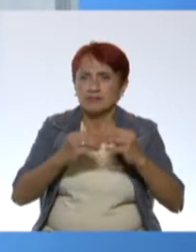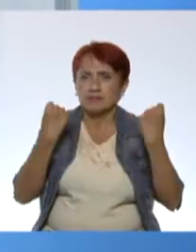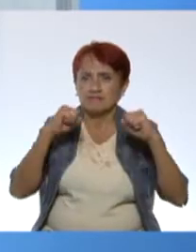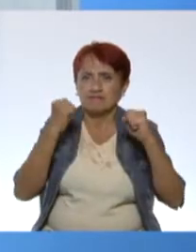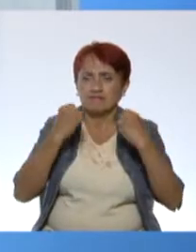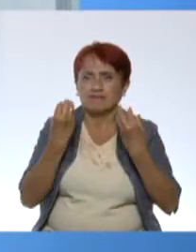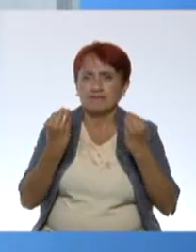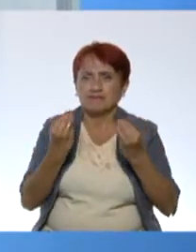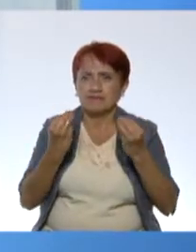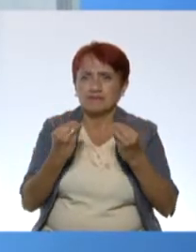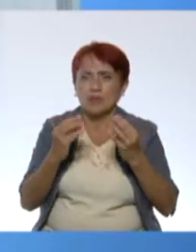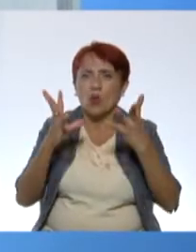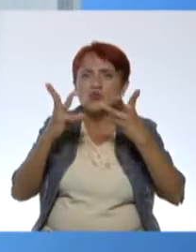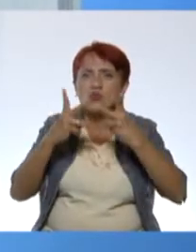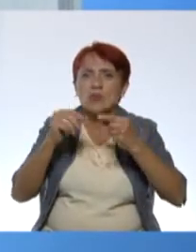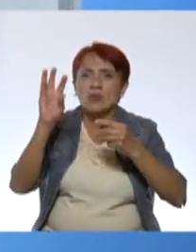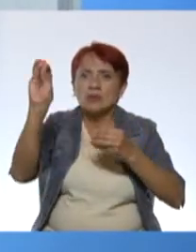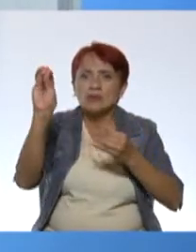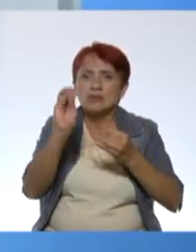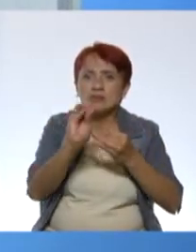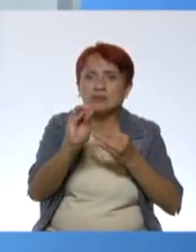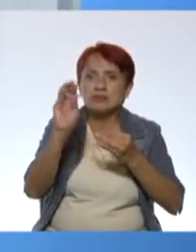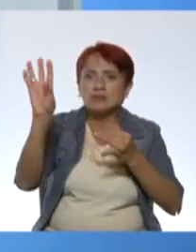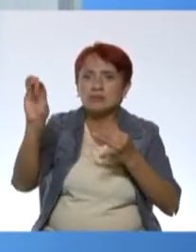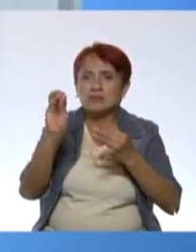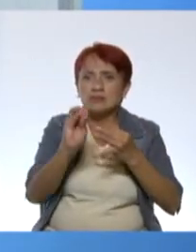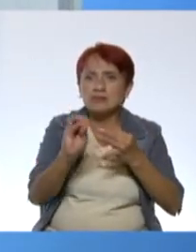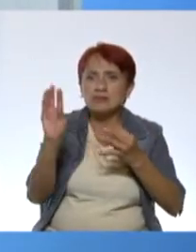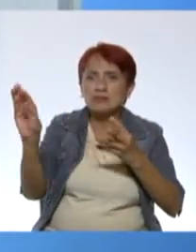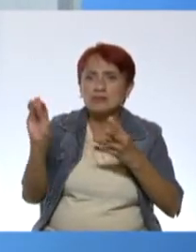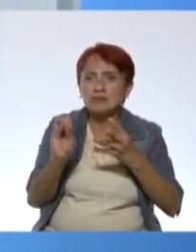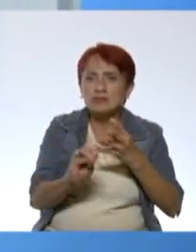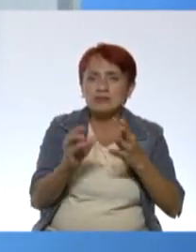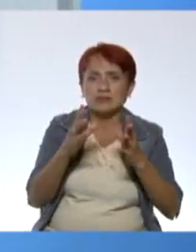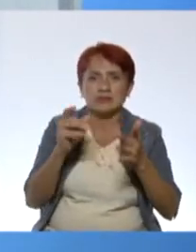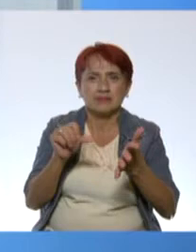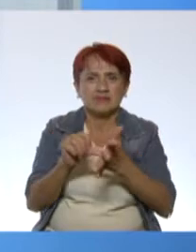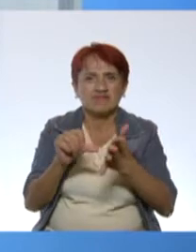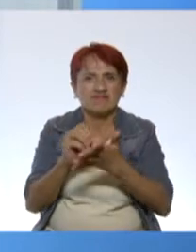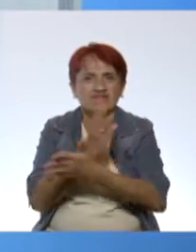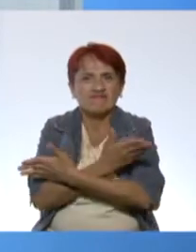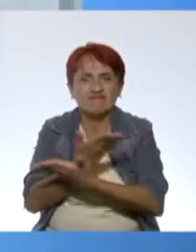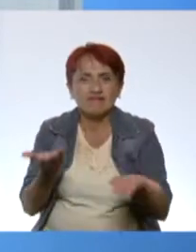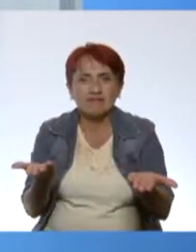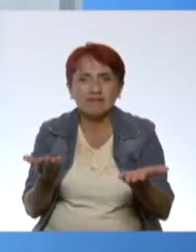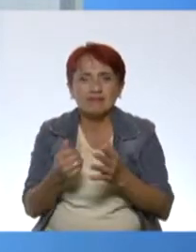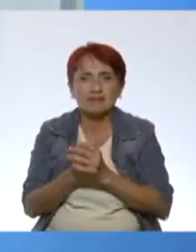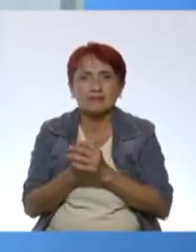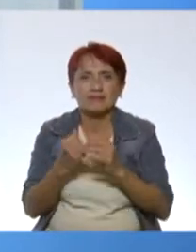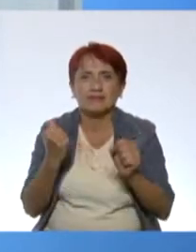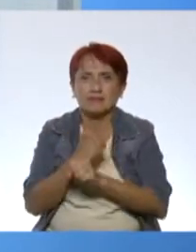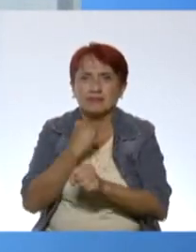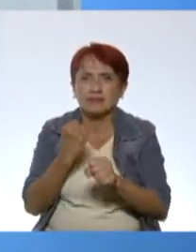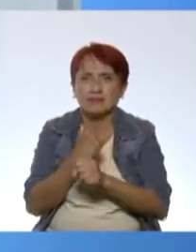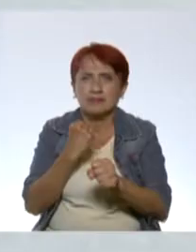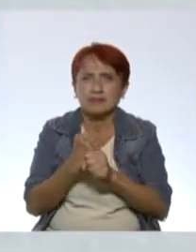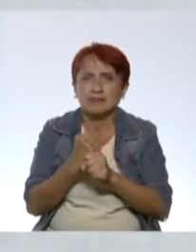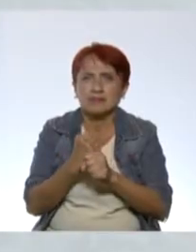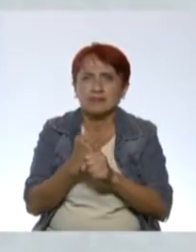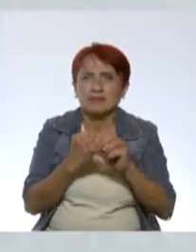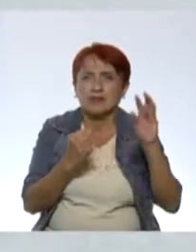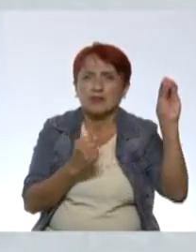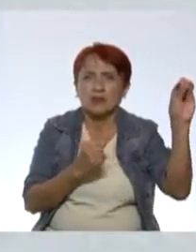operaciones? La vamos a ir trabajando término a término con las coordenadas donde se encuentran. ¿Qué quiere decir eso? Yo voy a estar